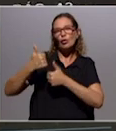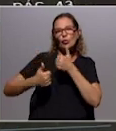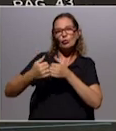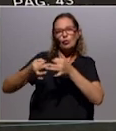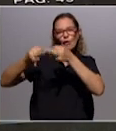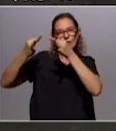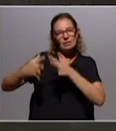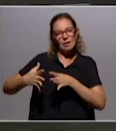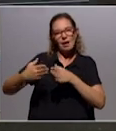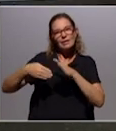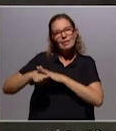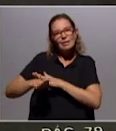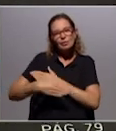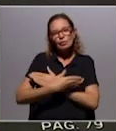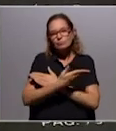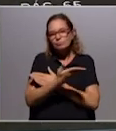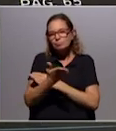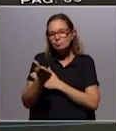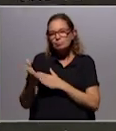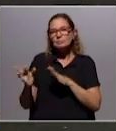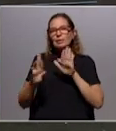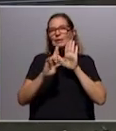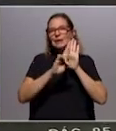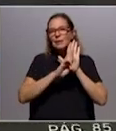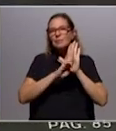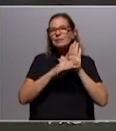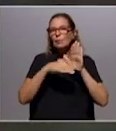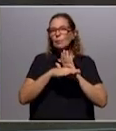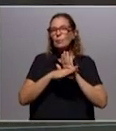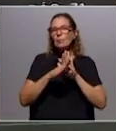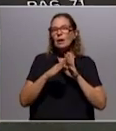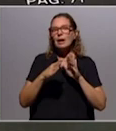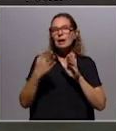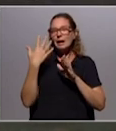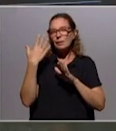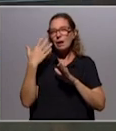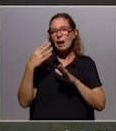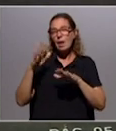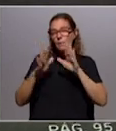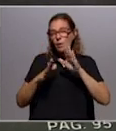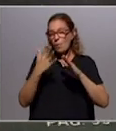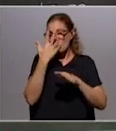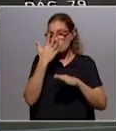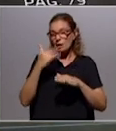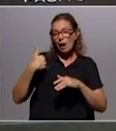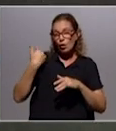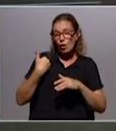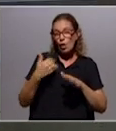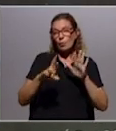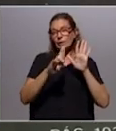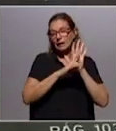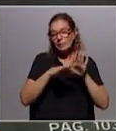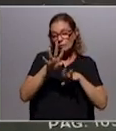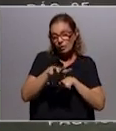que dentro de ese libro hay un reglamento carnaval de las promesas que en reglamento mucho más joven que los reglamentos corsos barriales que el reglamento del